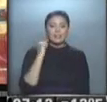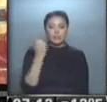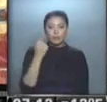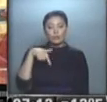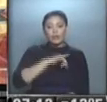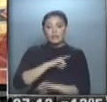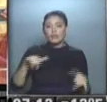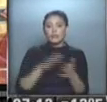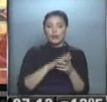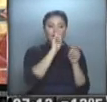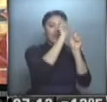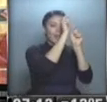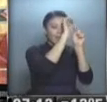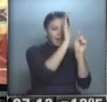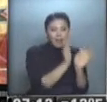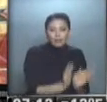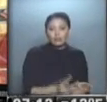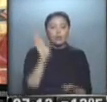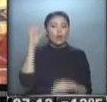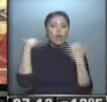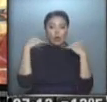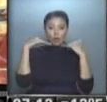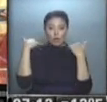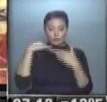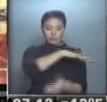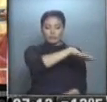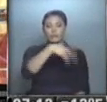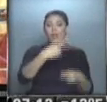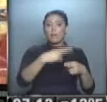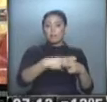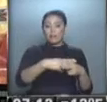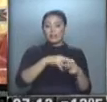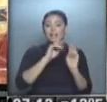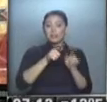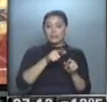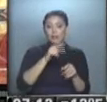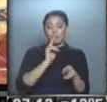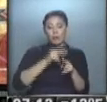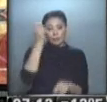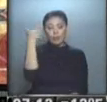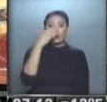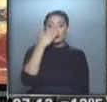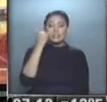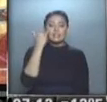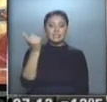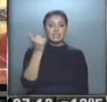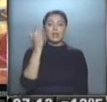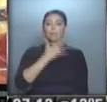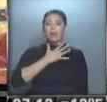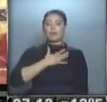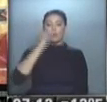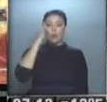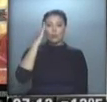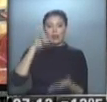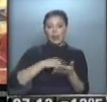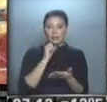Hablamos de la estatua de Colón, que estaba emplazada en la plaza del mismo nombre detrás de Casa de Gobierno, fue declarada Patrimonio Cultural